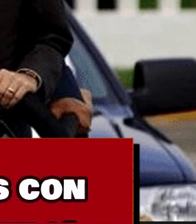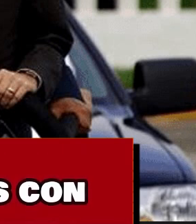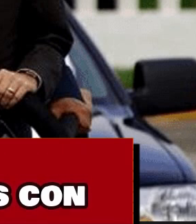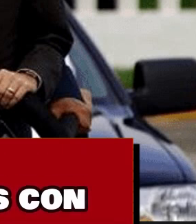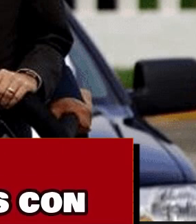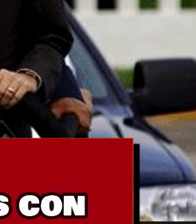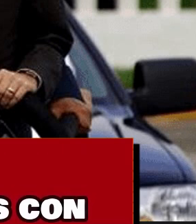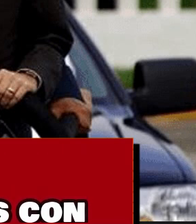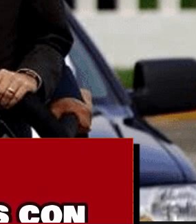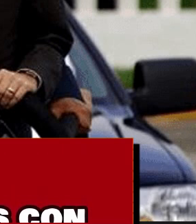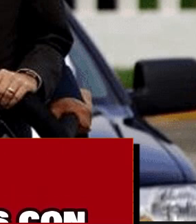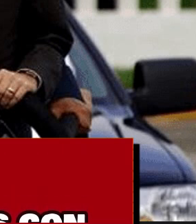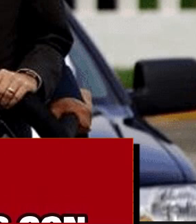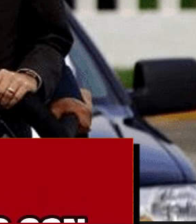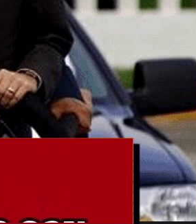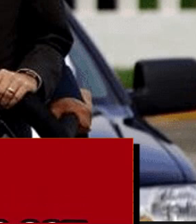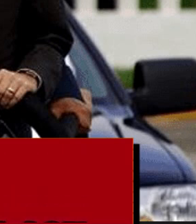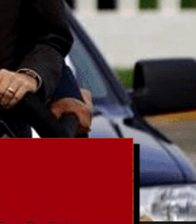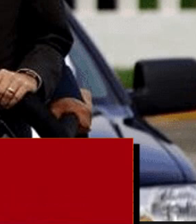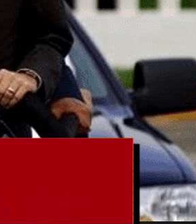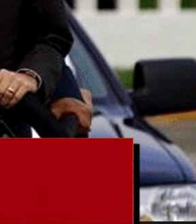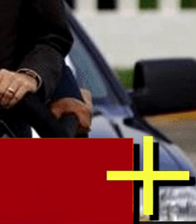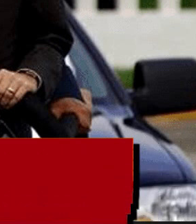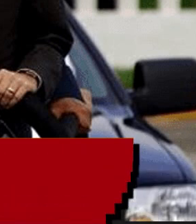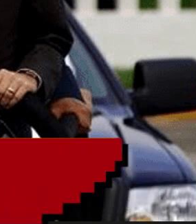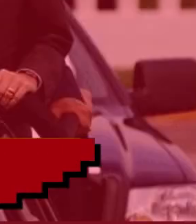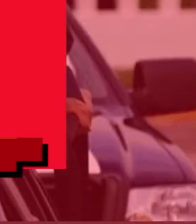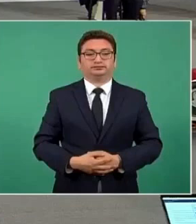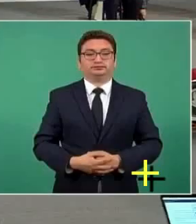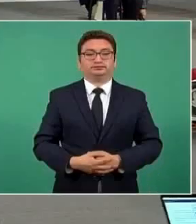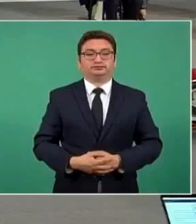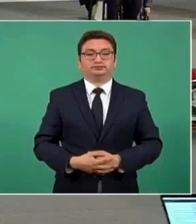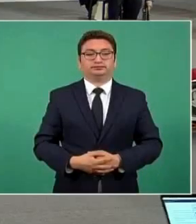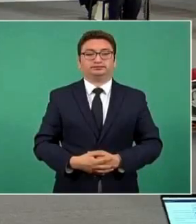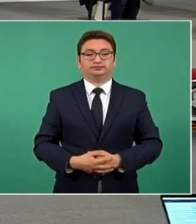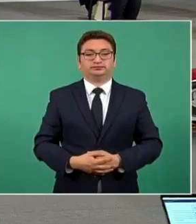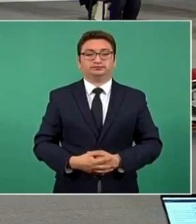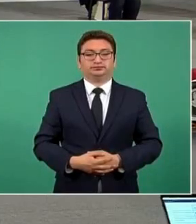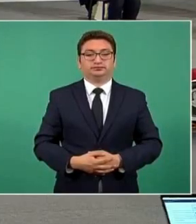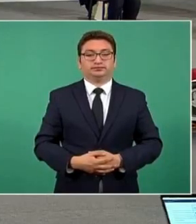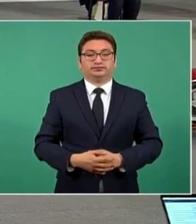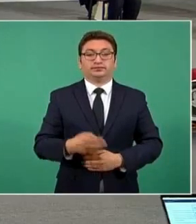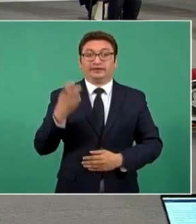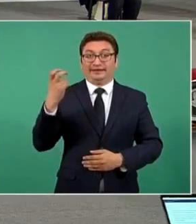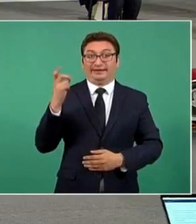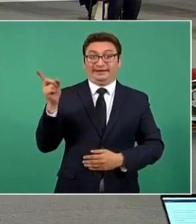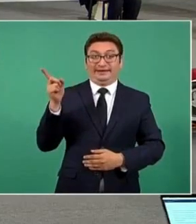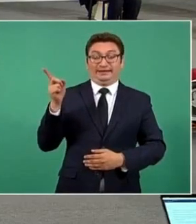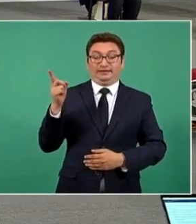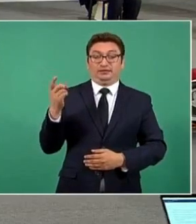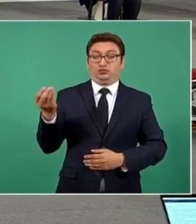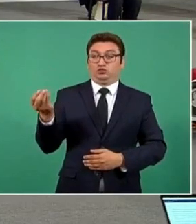estado de Florida. Informó Mr. Politicón, nos vemos el próximo video. Esto me lo envió